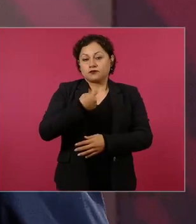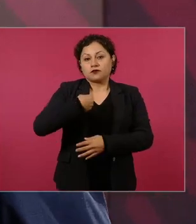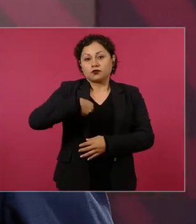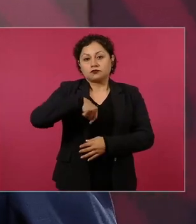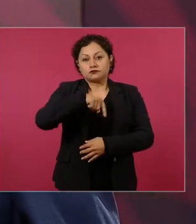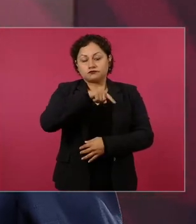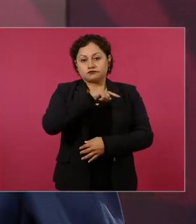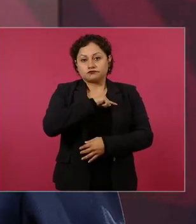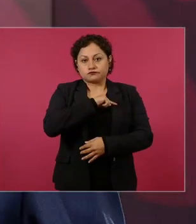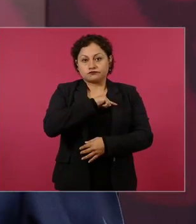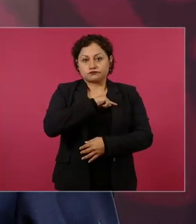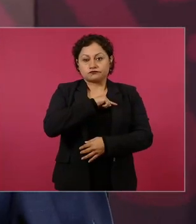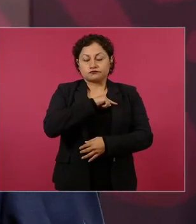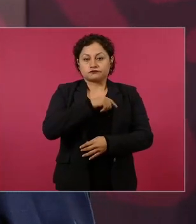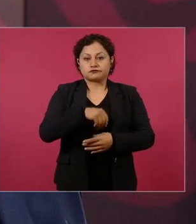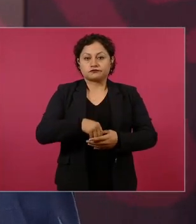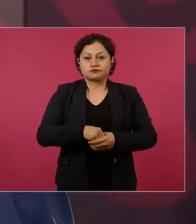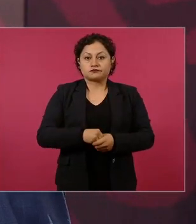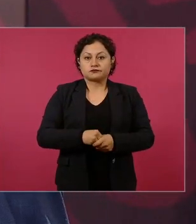sobre